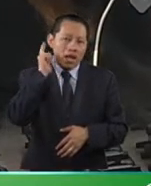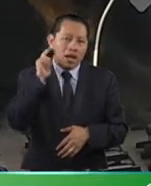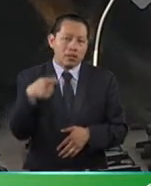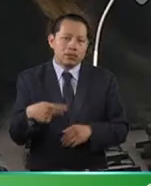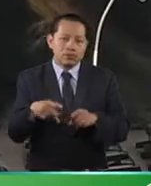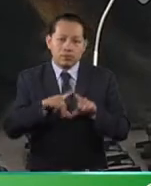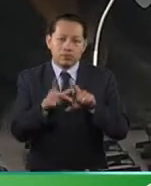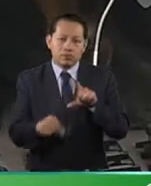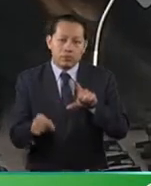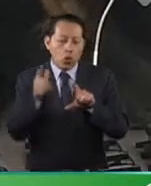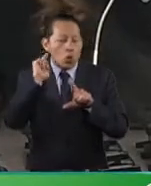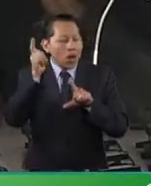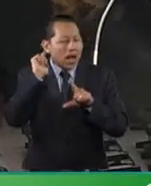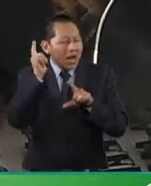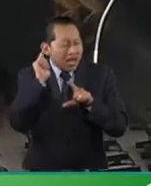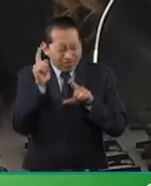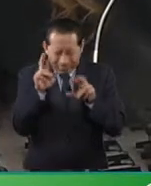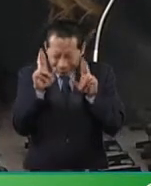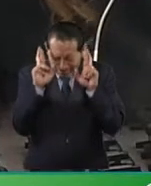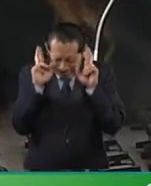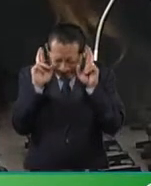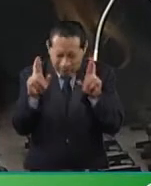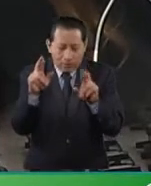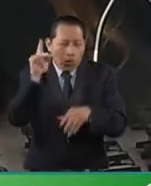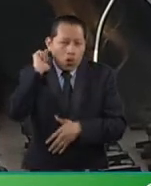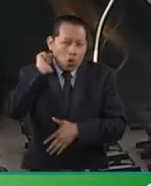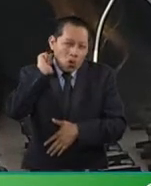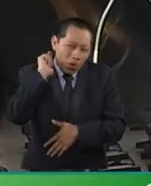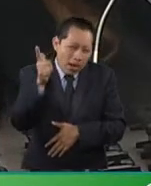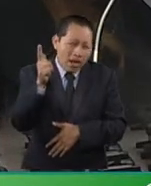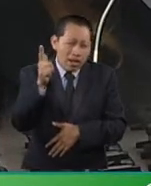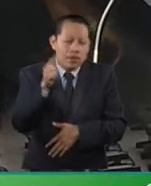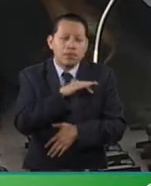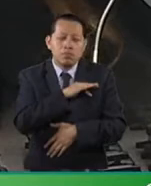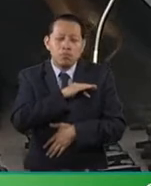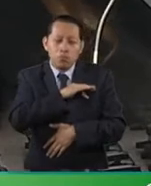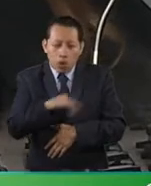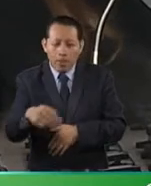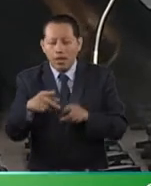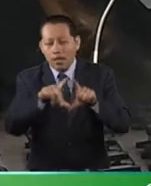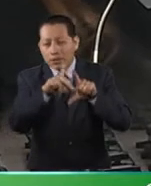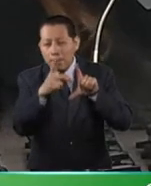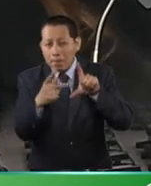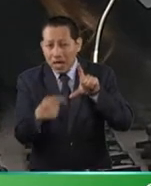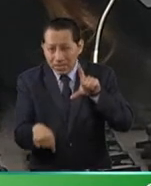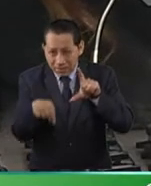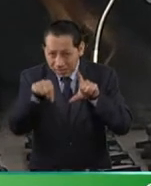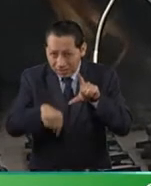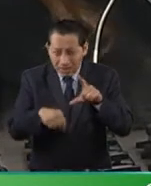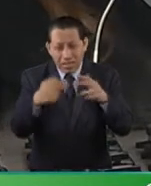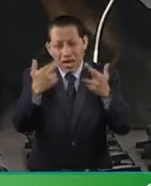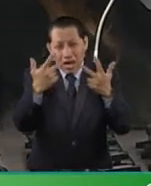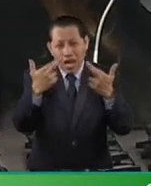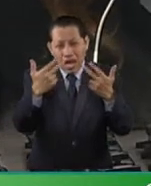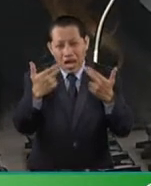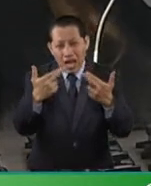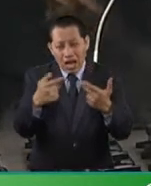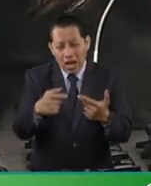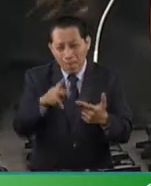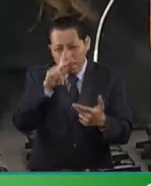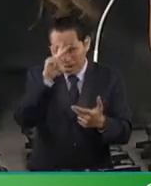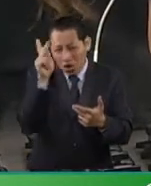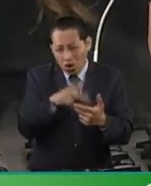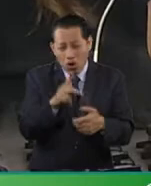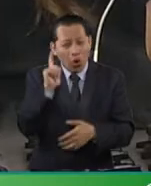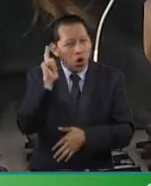posibilidad la mera esperanza de verdad de que este país no se caiga pedazos después de esto Pero sabemos que